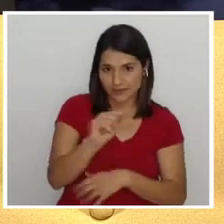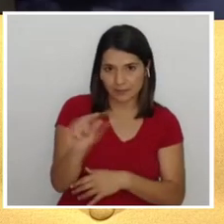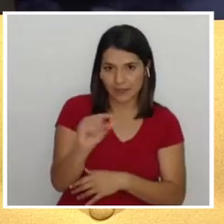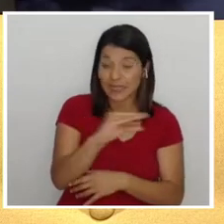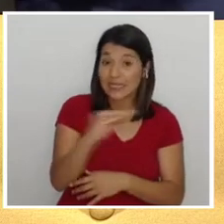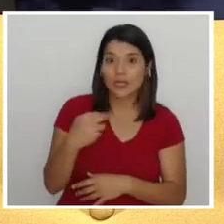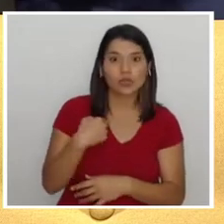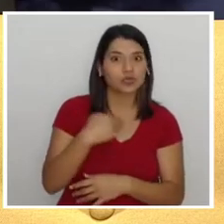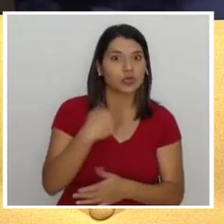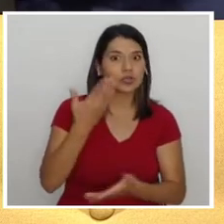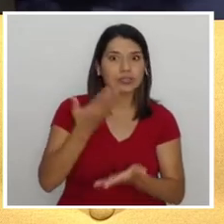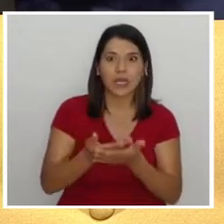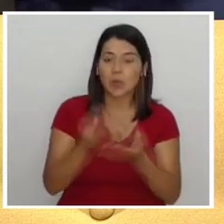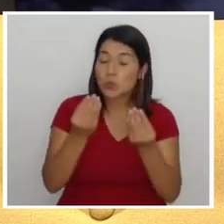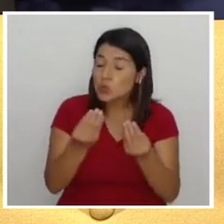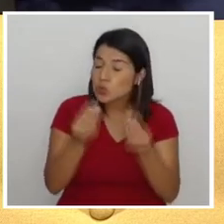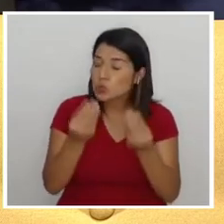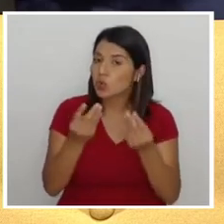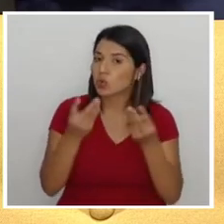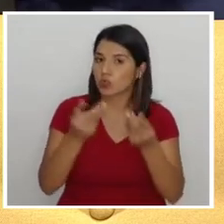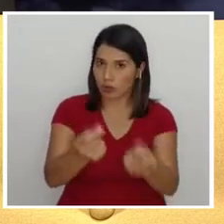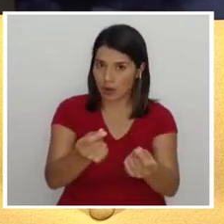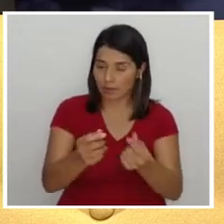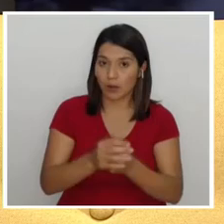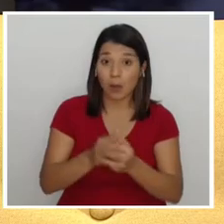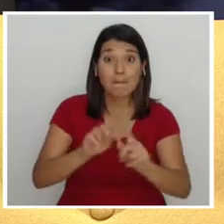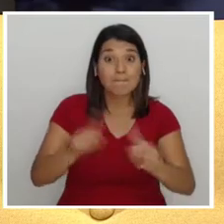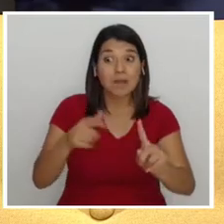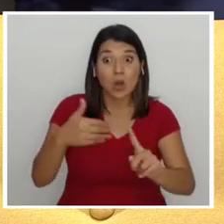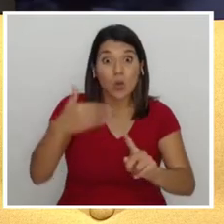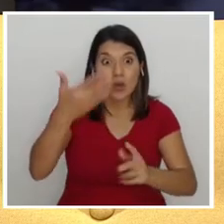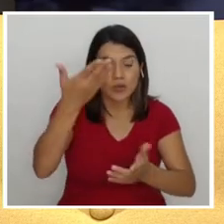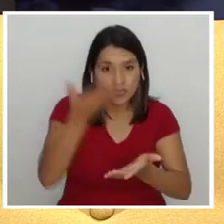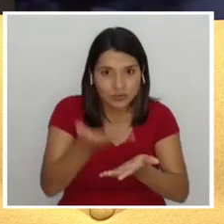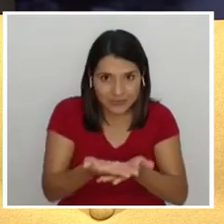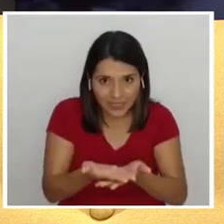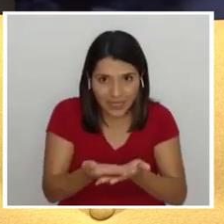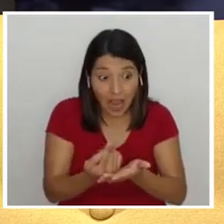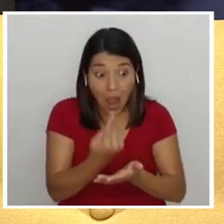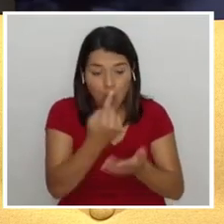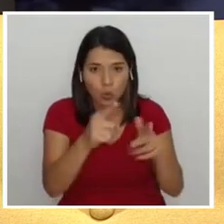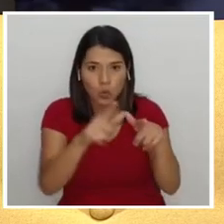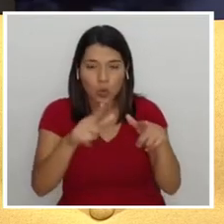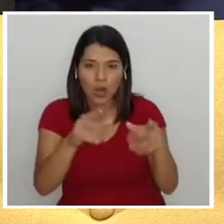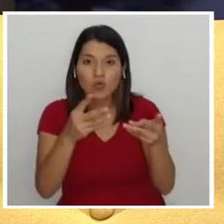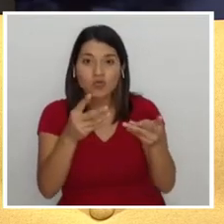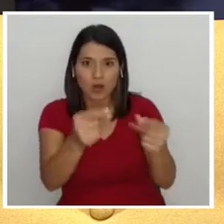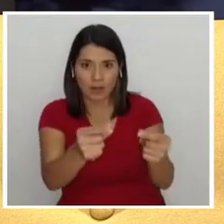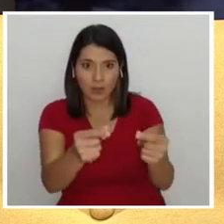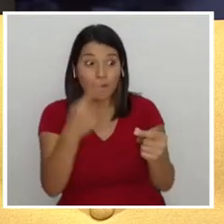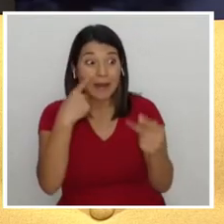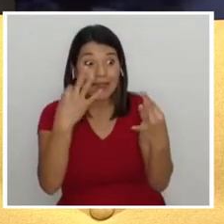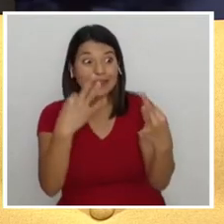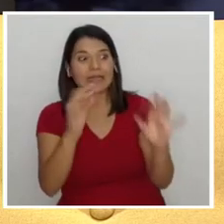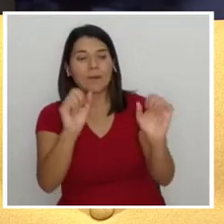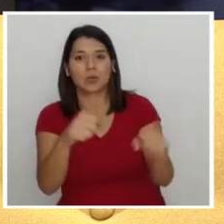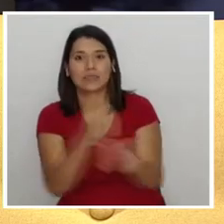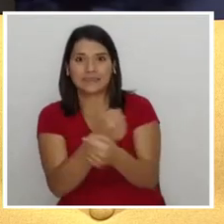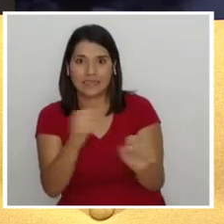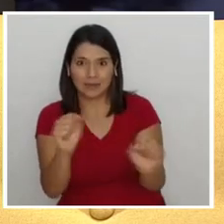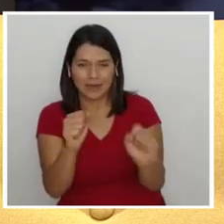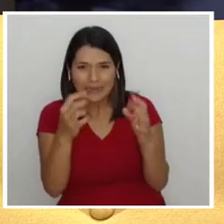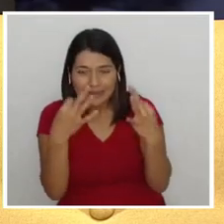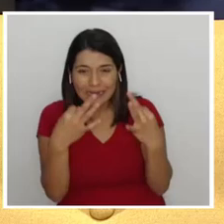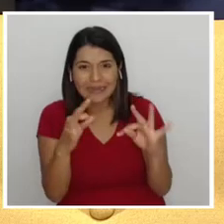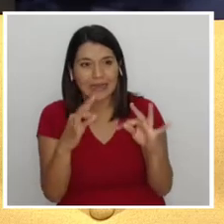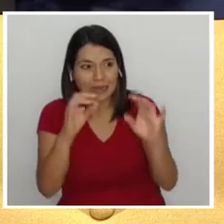muy rápido. Pero cuando llegas a una escena rápido, para tratar de rescatar, tratar de extinguir